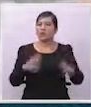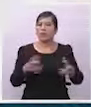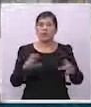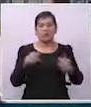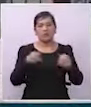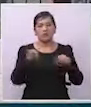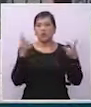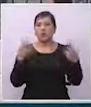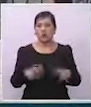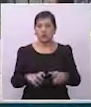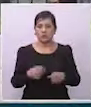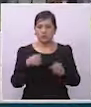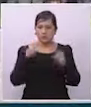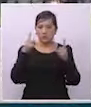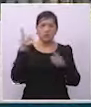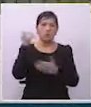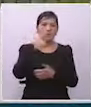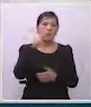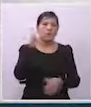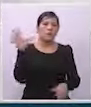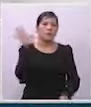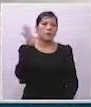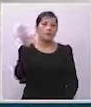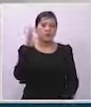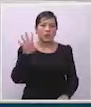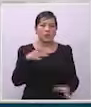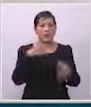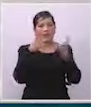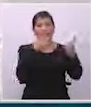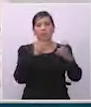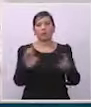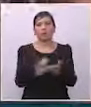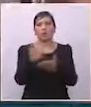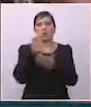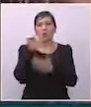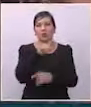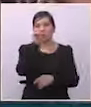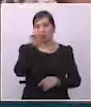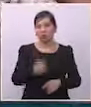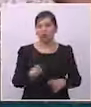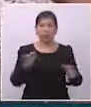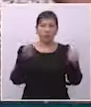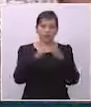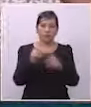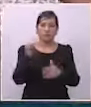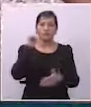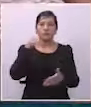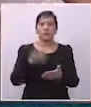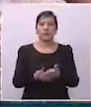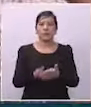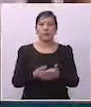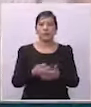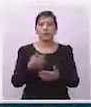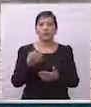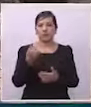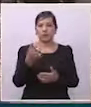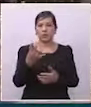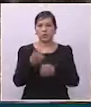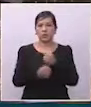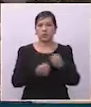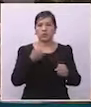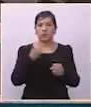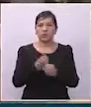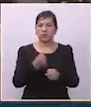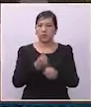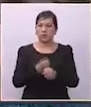me lleves. Este es un relato de una madre que denuncia a un colegio de la zona sur de La Paz. Su hija de 4 años habría sido presunta víctima de abuso